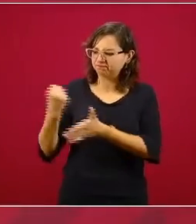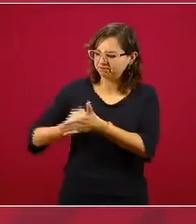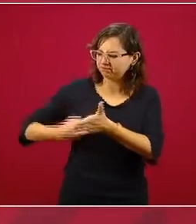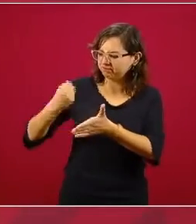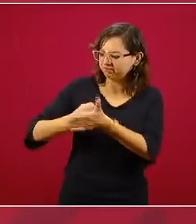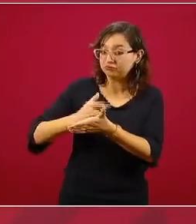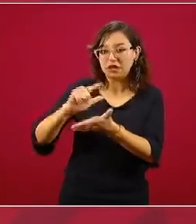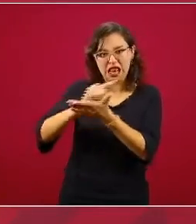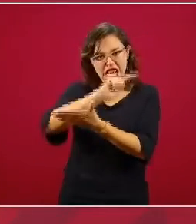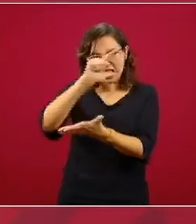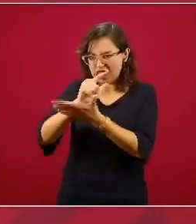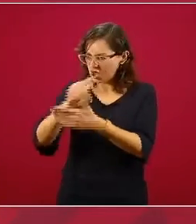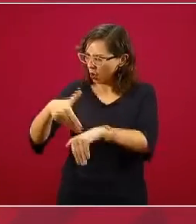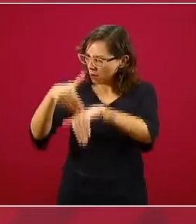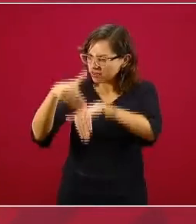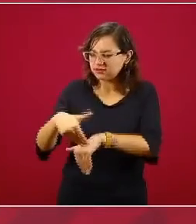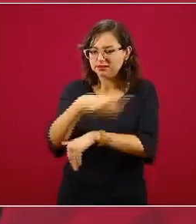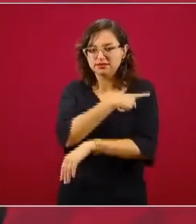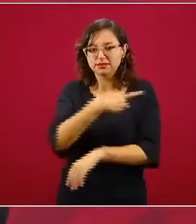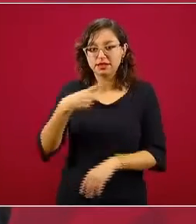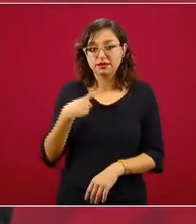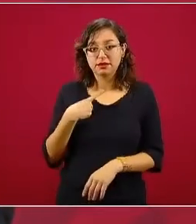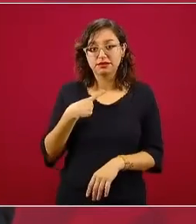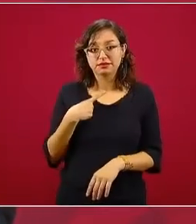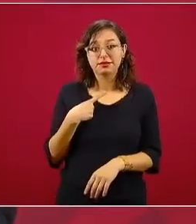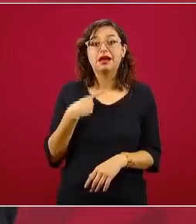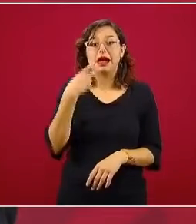Ahí surge el actual ejército.